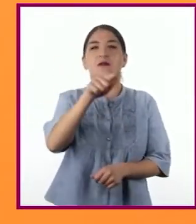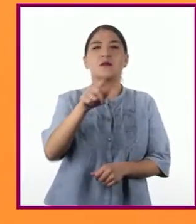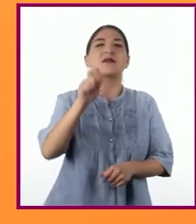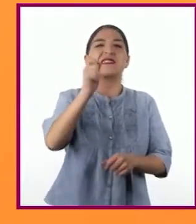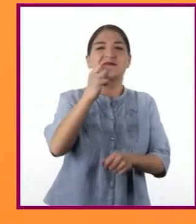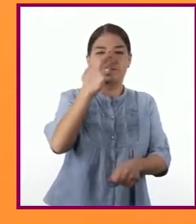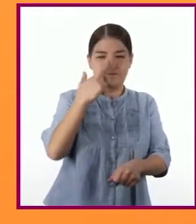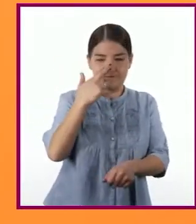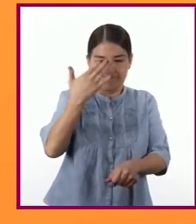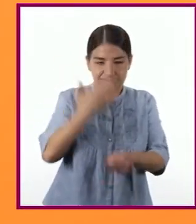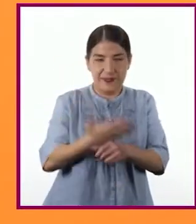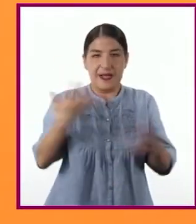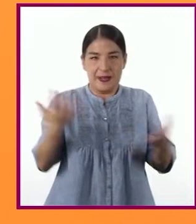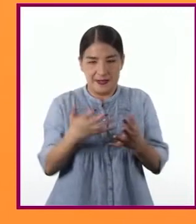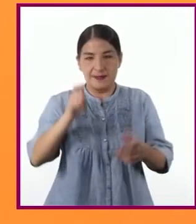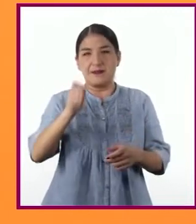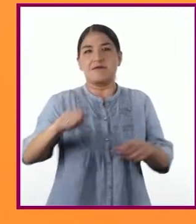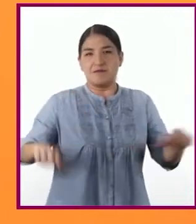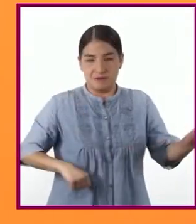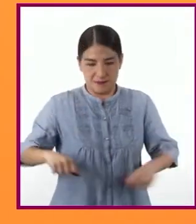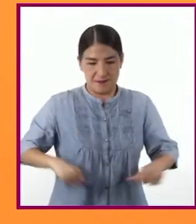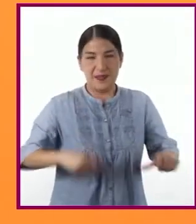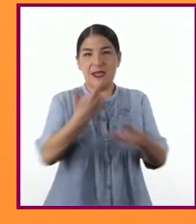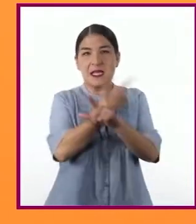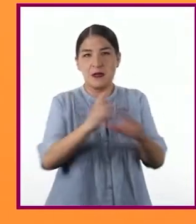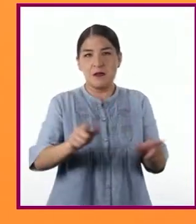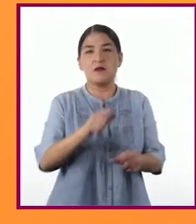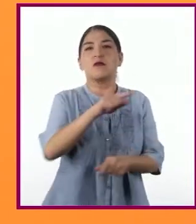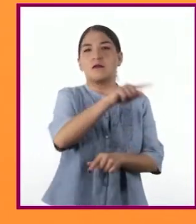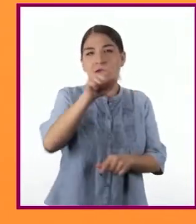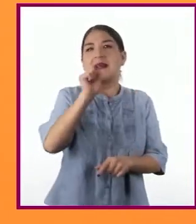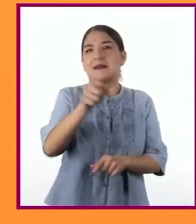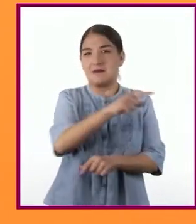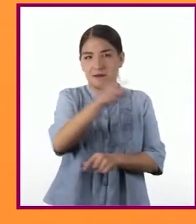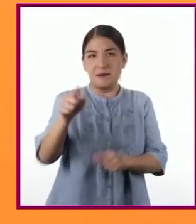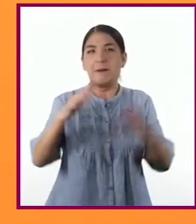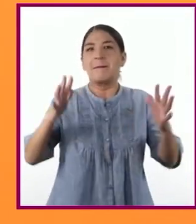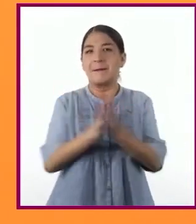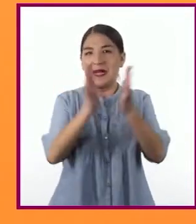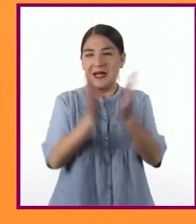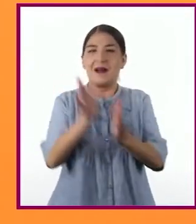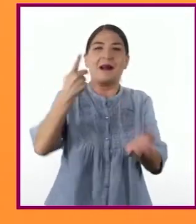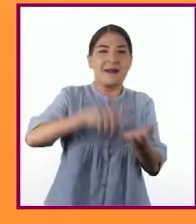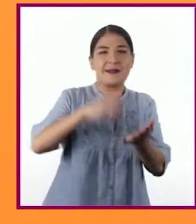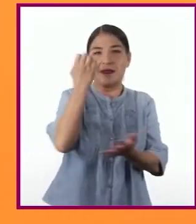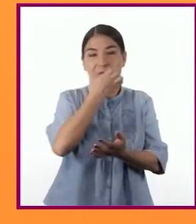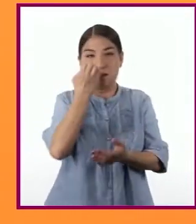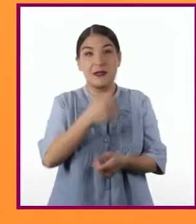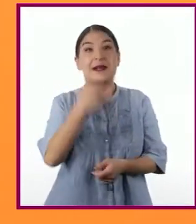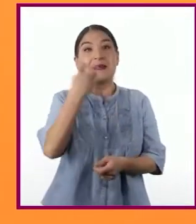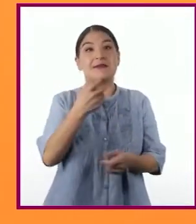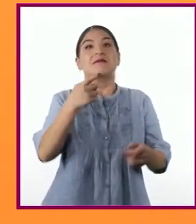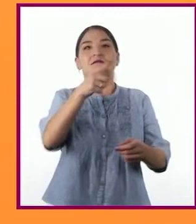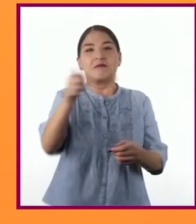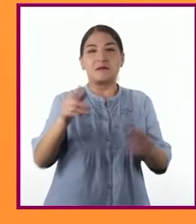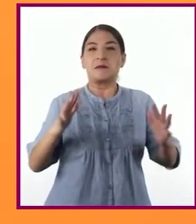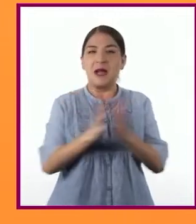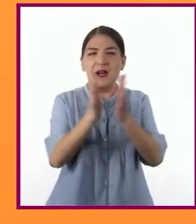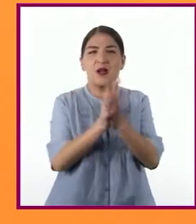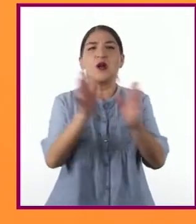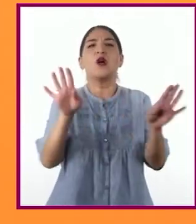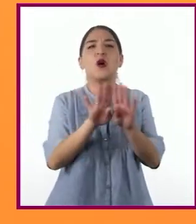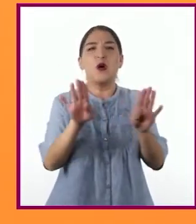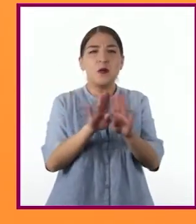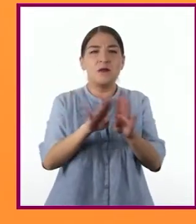ejercicio responsable de las libertades mediante su participación en la escuela. Esta participación puede darse de muy